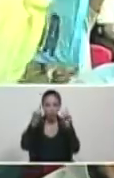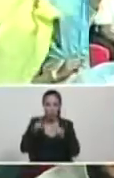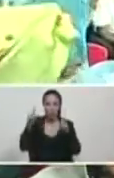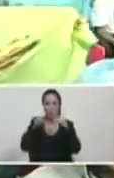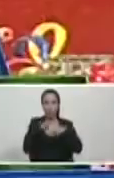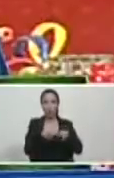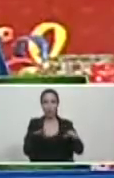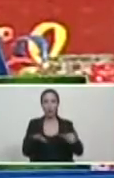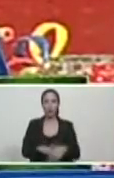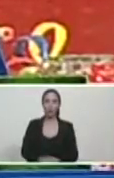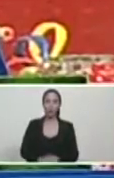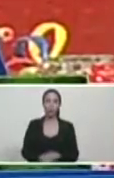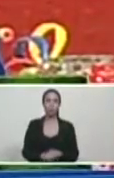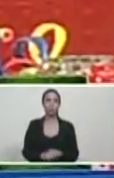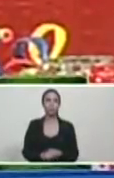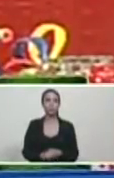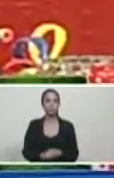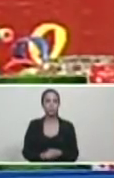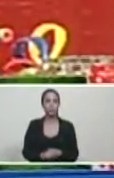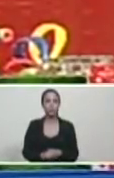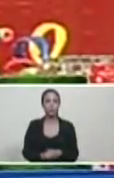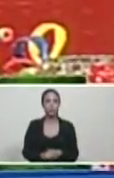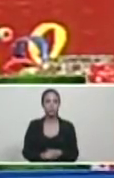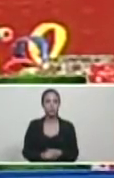para enseñar a amar,